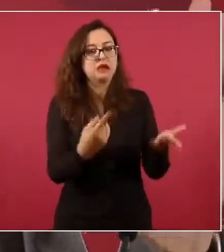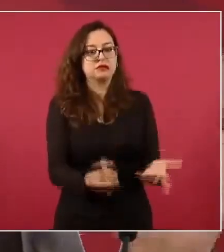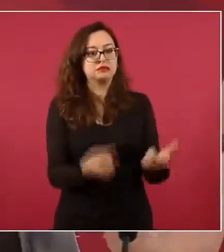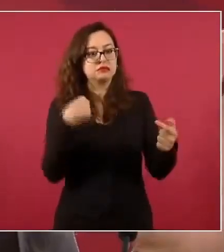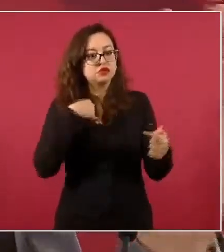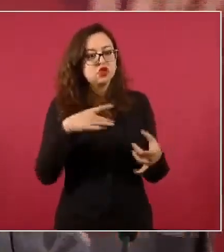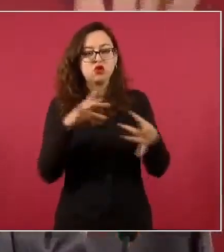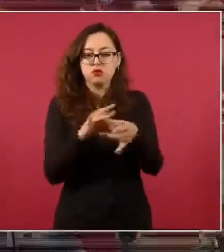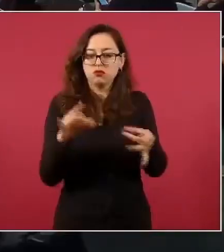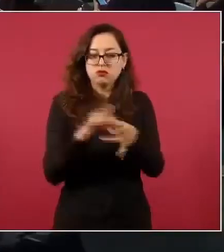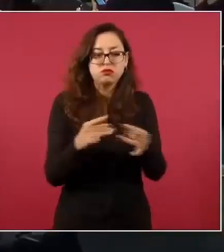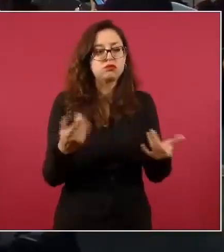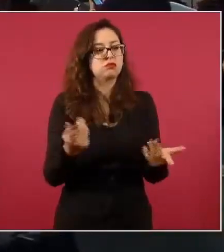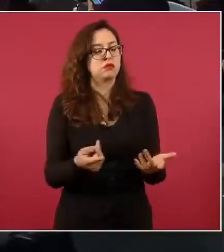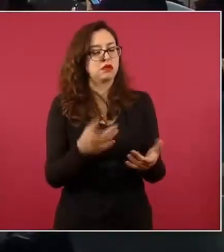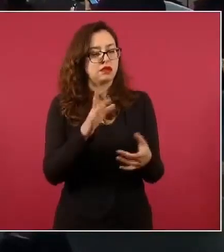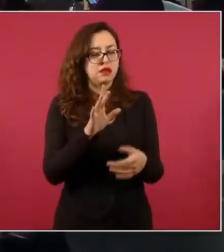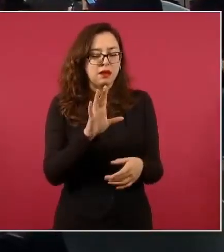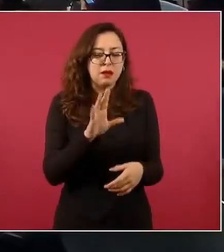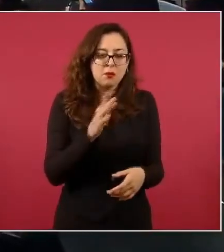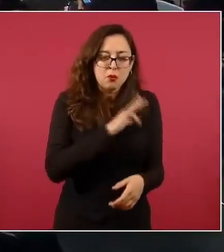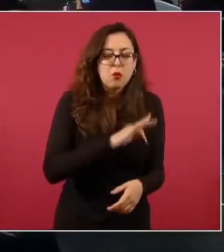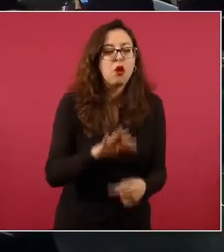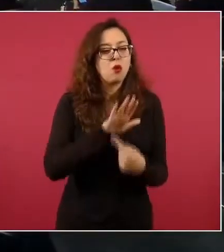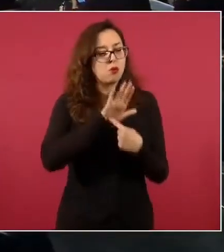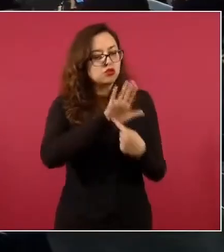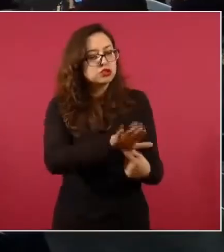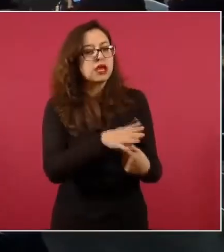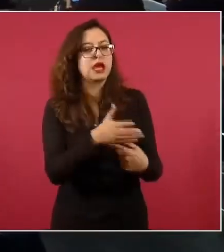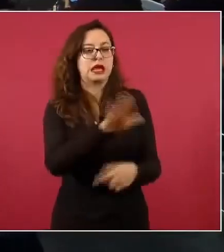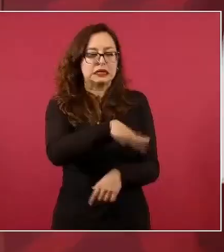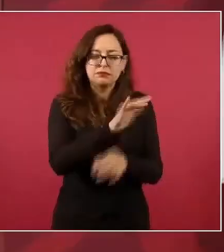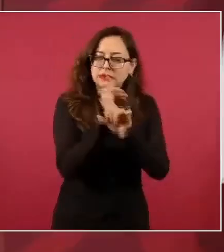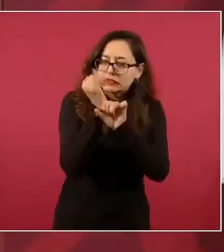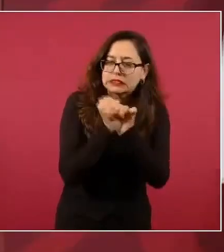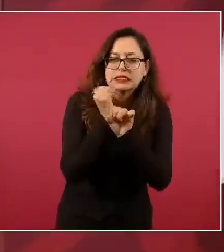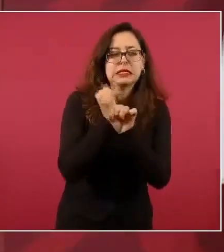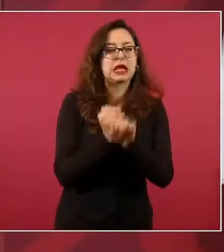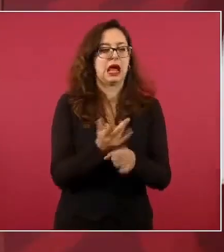lo que les diga de buena fe, oye, infórmate.